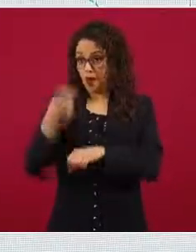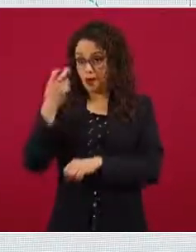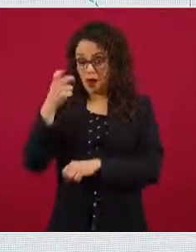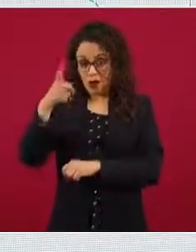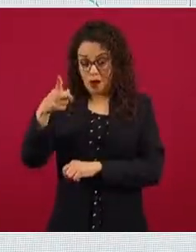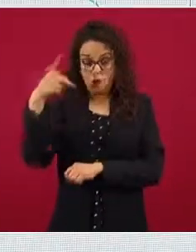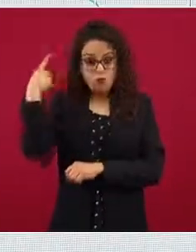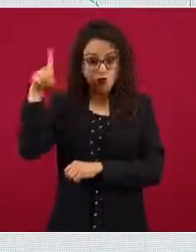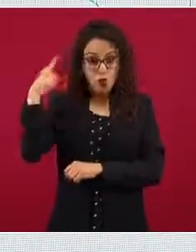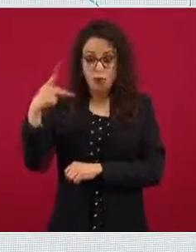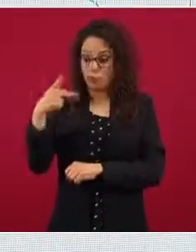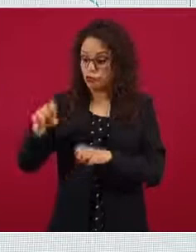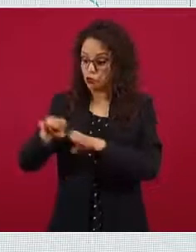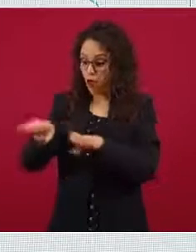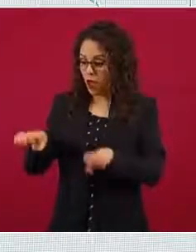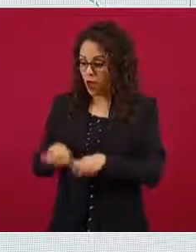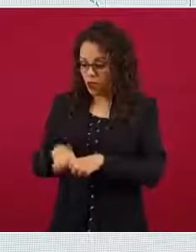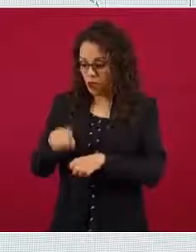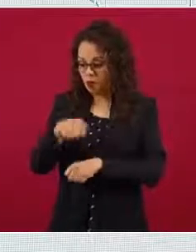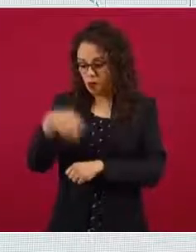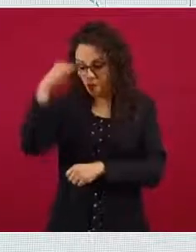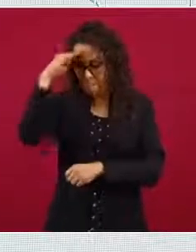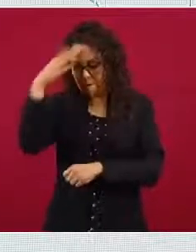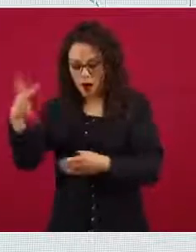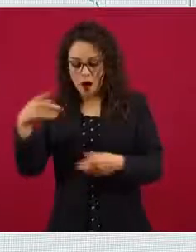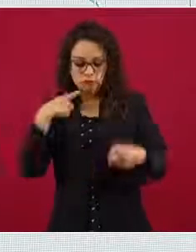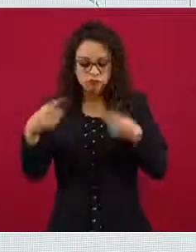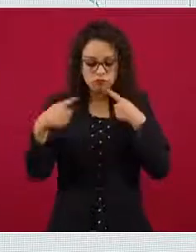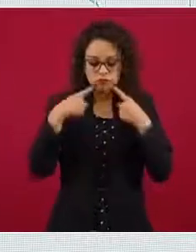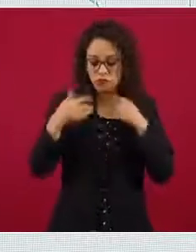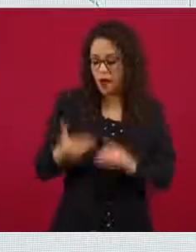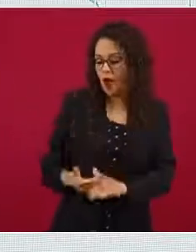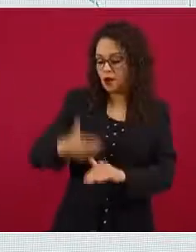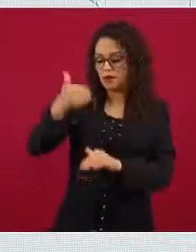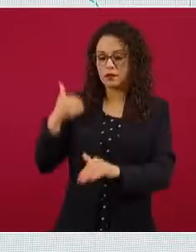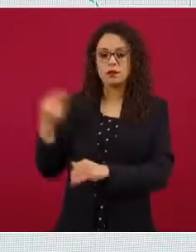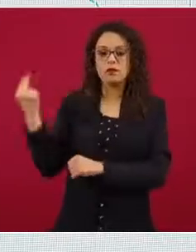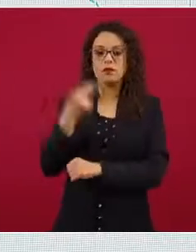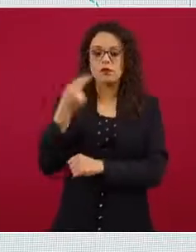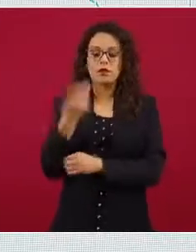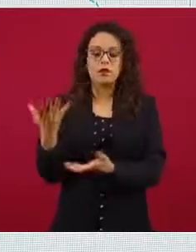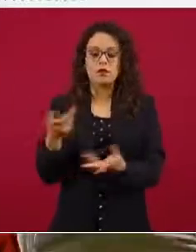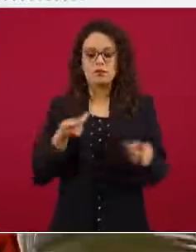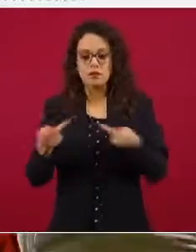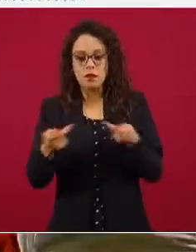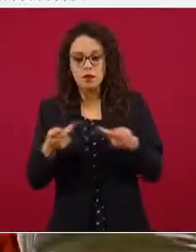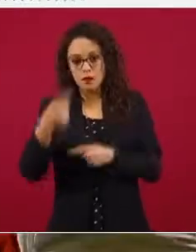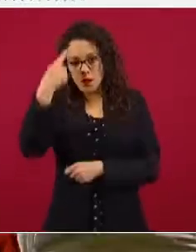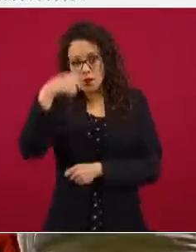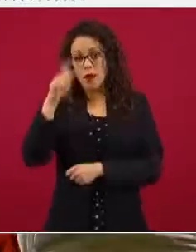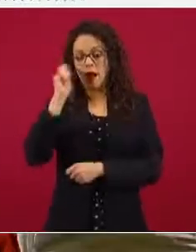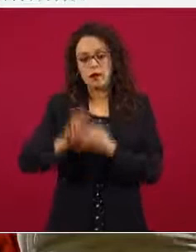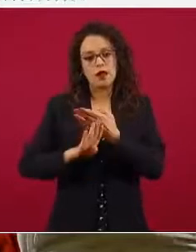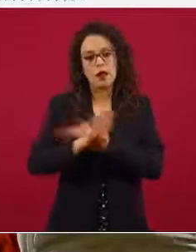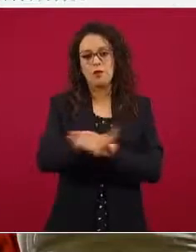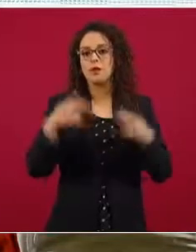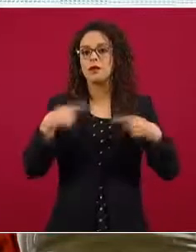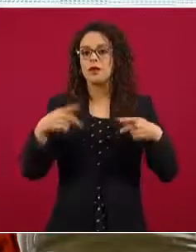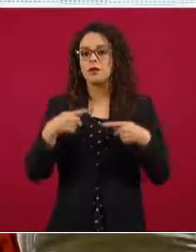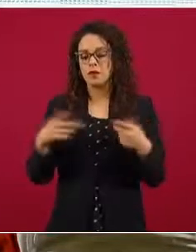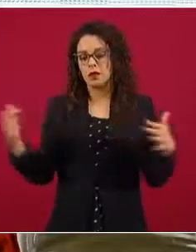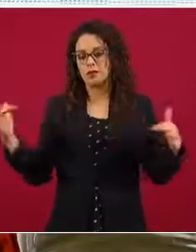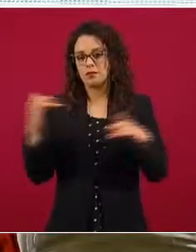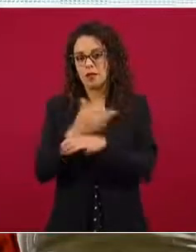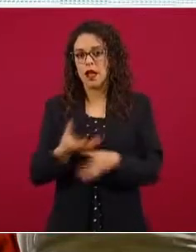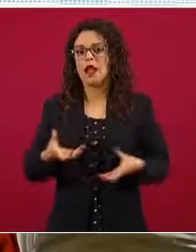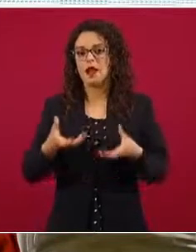de Puebla y su equipo hayan tomado ya acciones anticipadas para reducir la movilidad en el espacio público. La